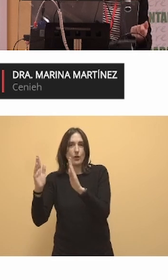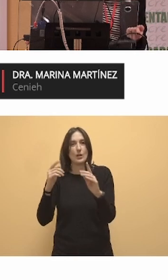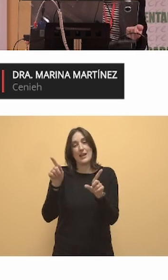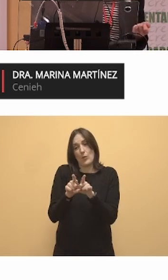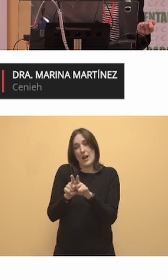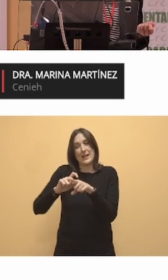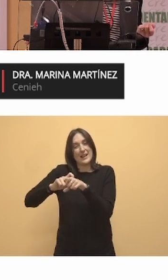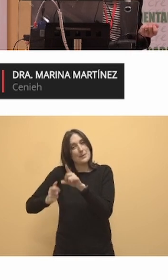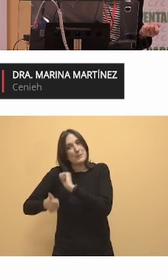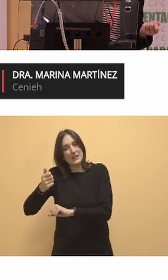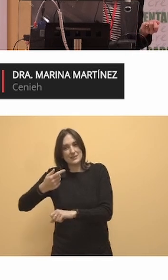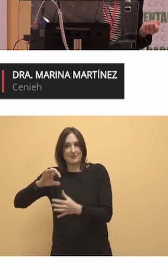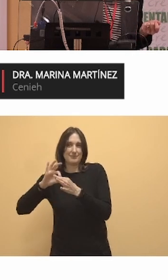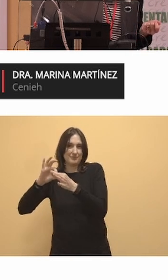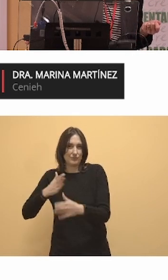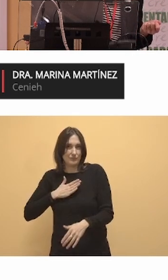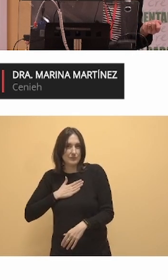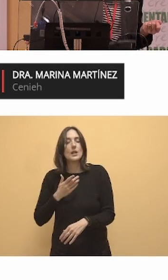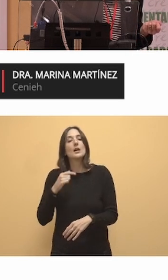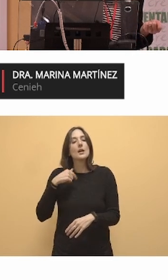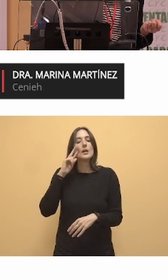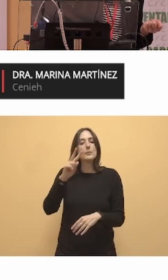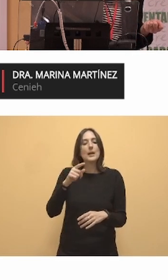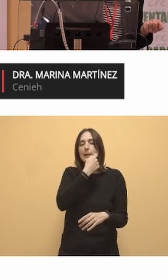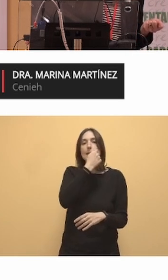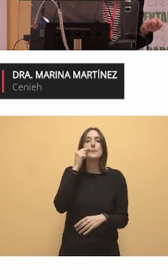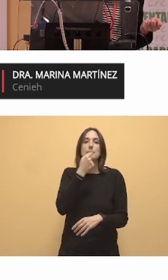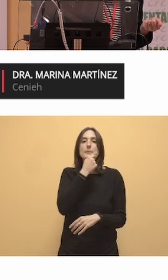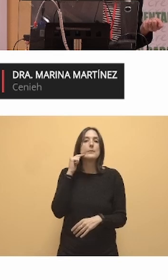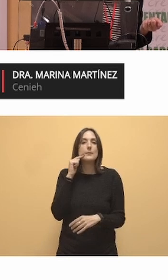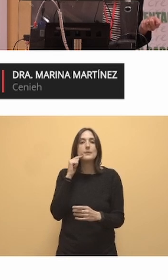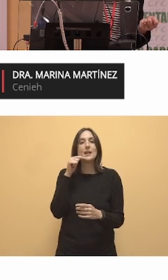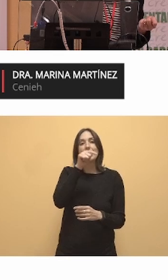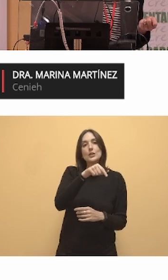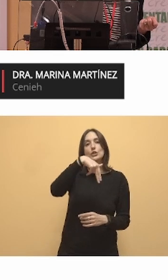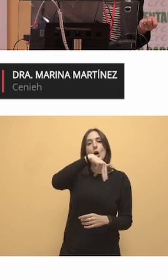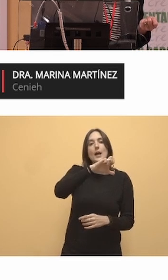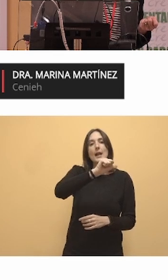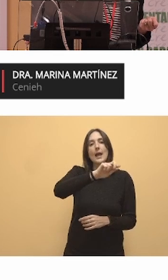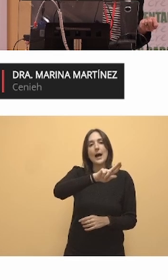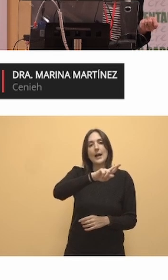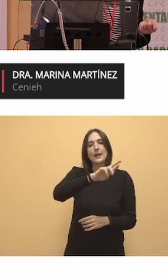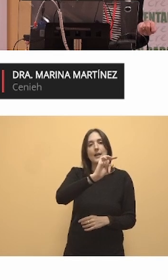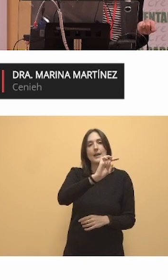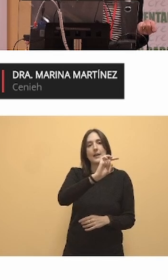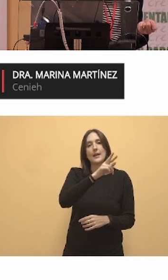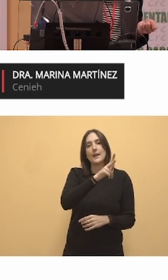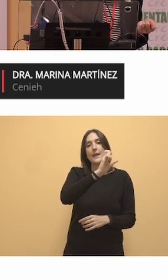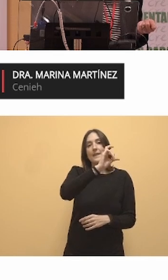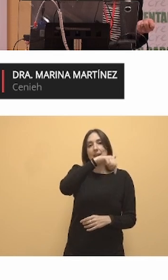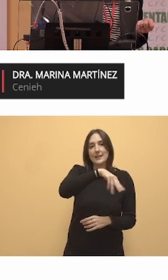nuestra especie. Y aquí veis, bueno, esta mandíbula es una mandíbula de un neandertal, donde se